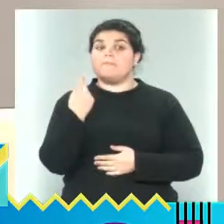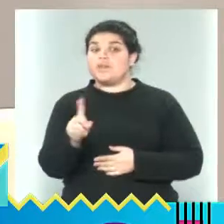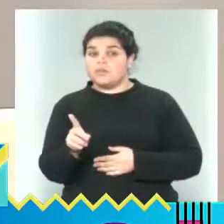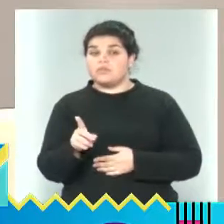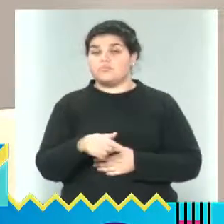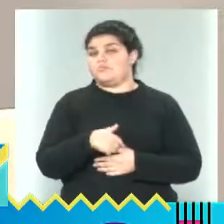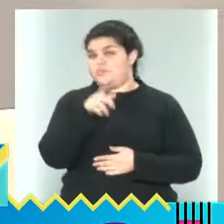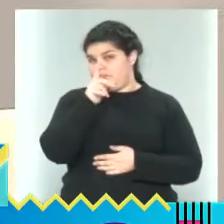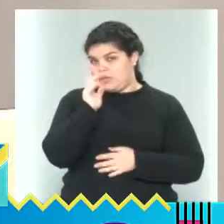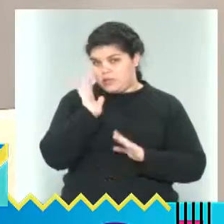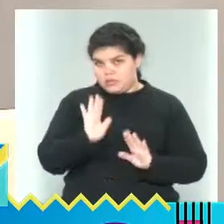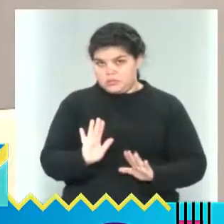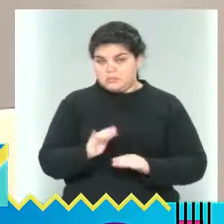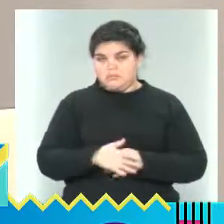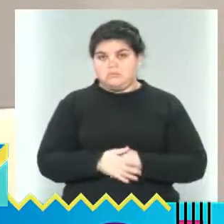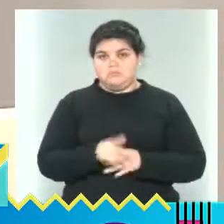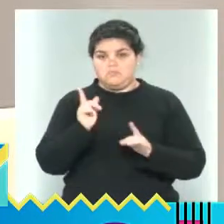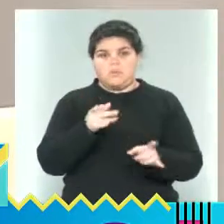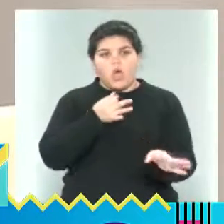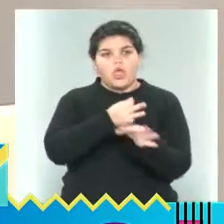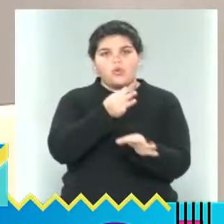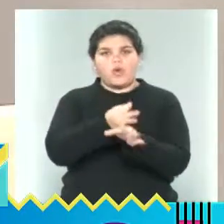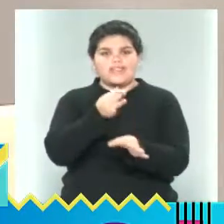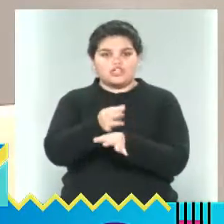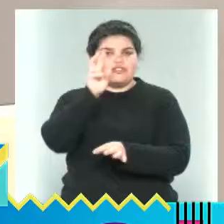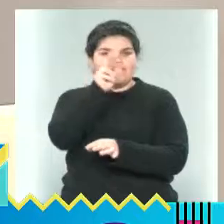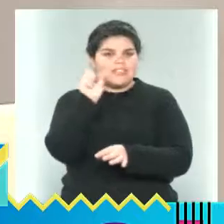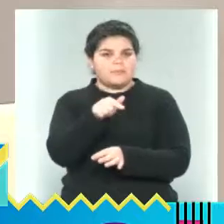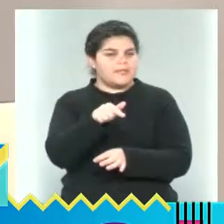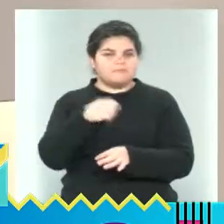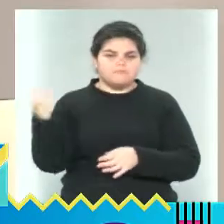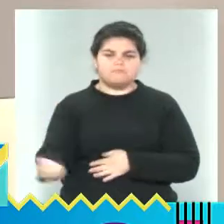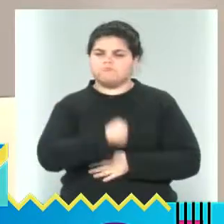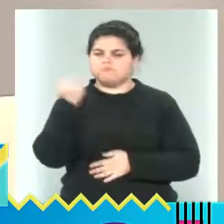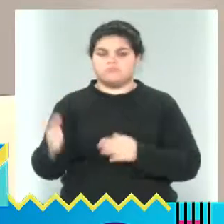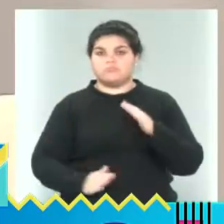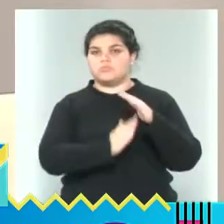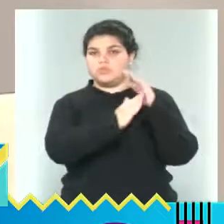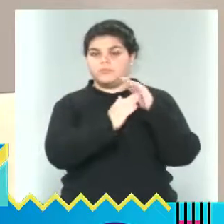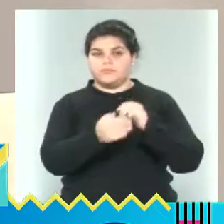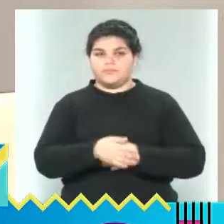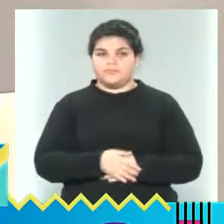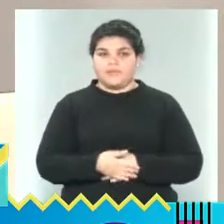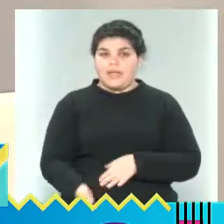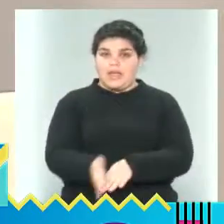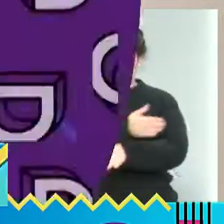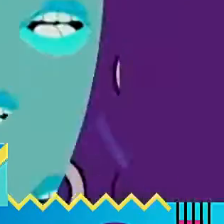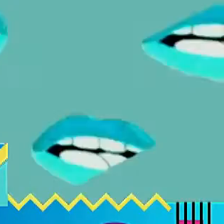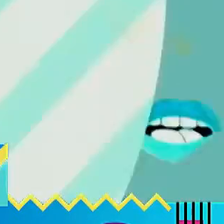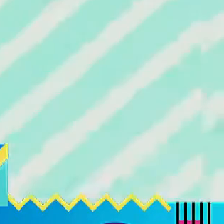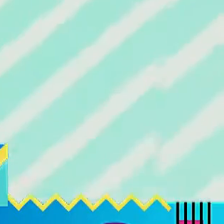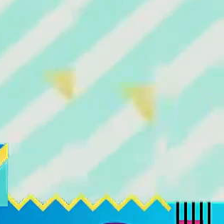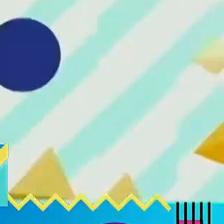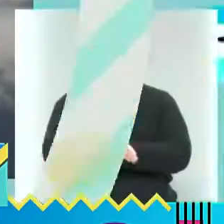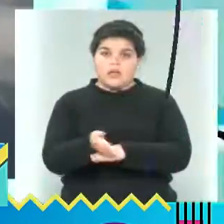creo que, por ejemplo, lo que recién hablaba en el tema de la educación es fundamental. Hace un rato, antes de ingresar al estudio,